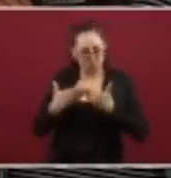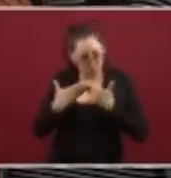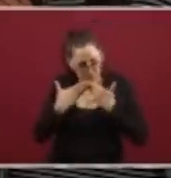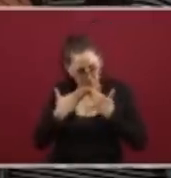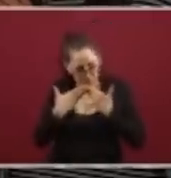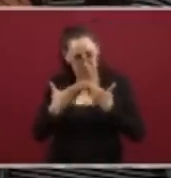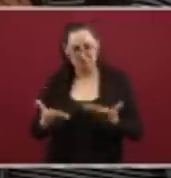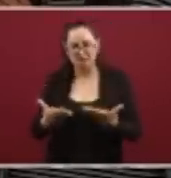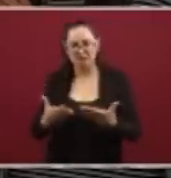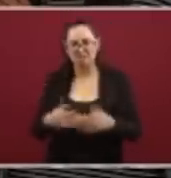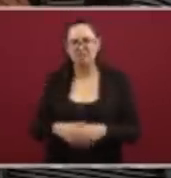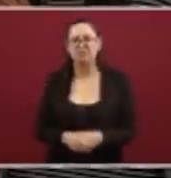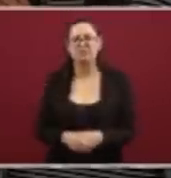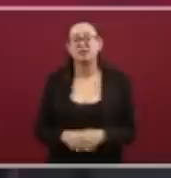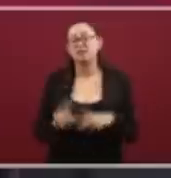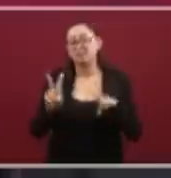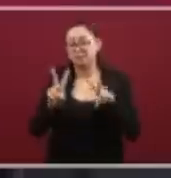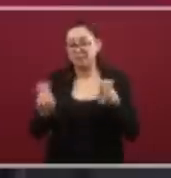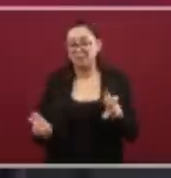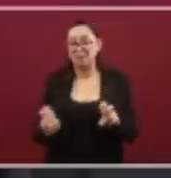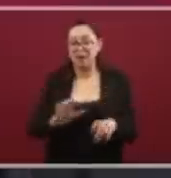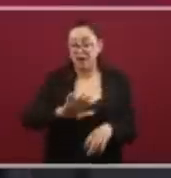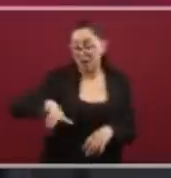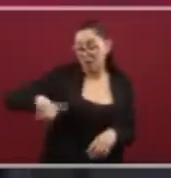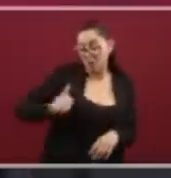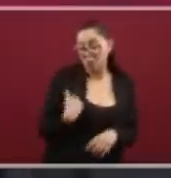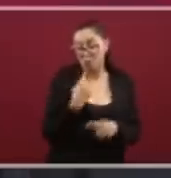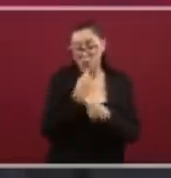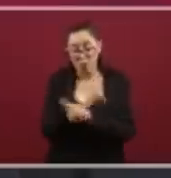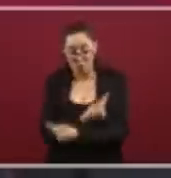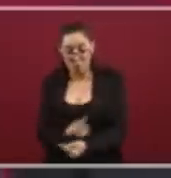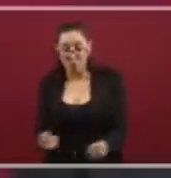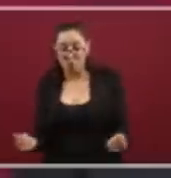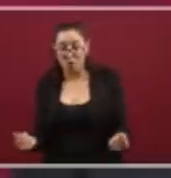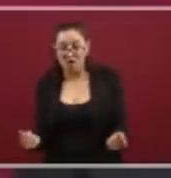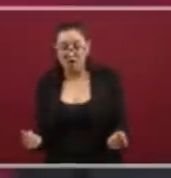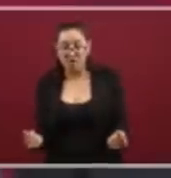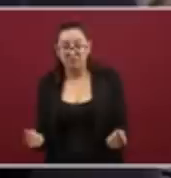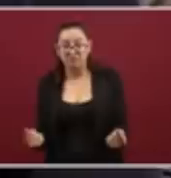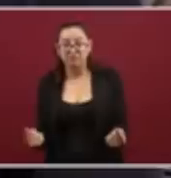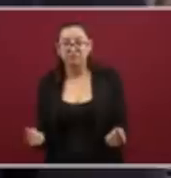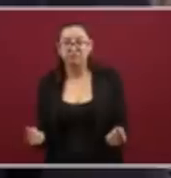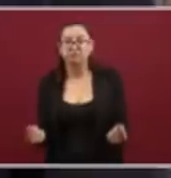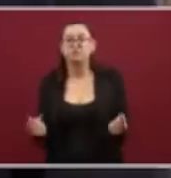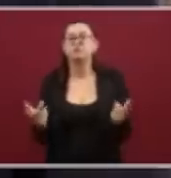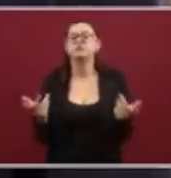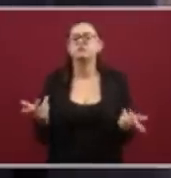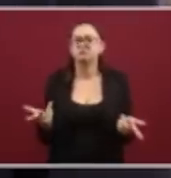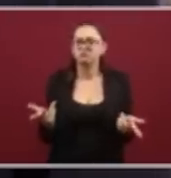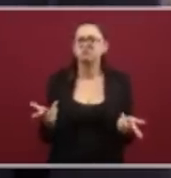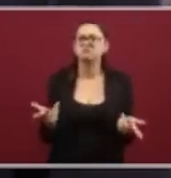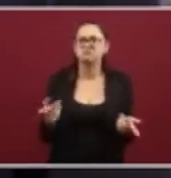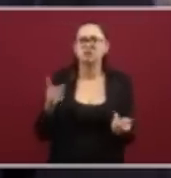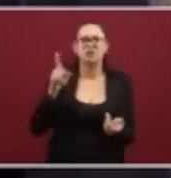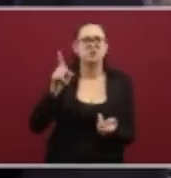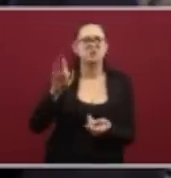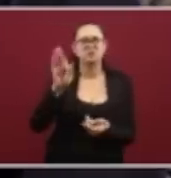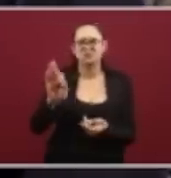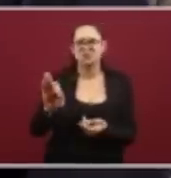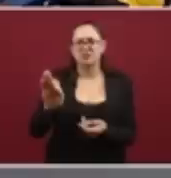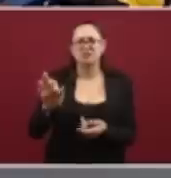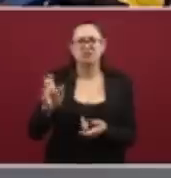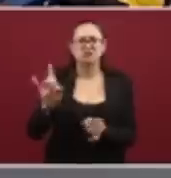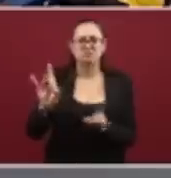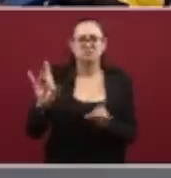caso de la guardería si se resuelve yo voy a estar aquí todo el